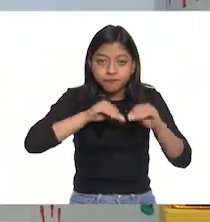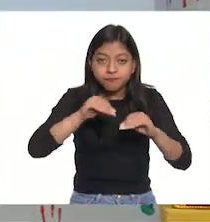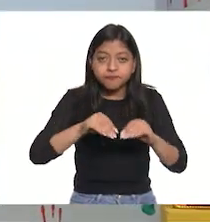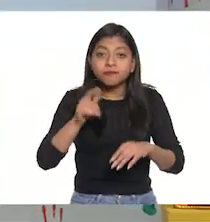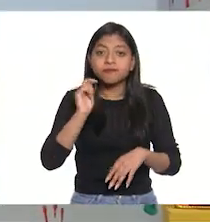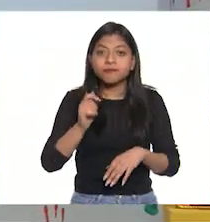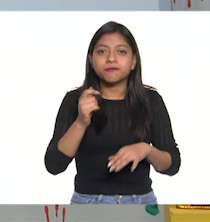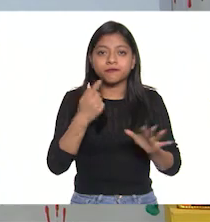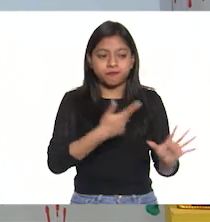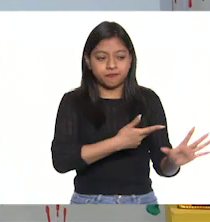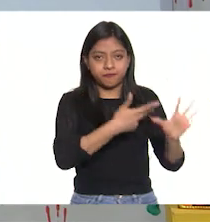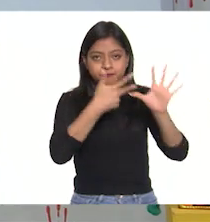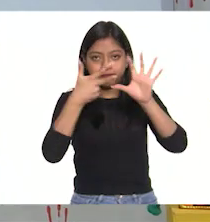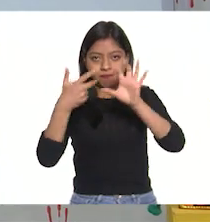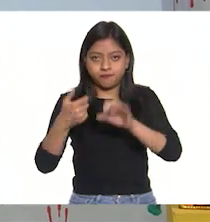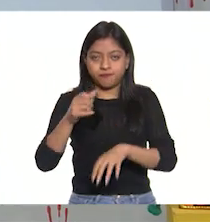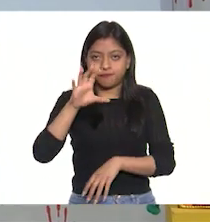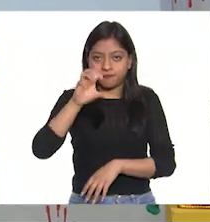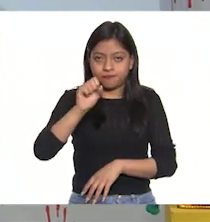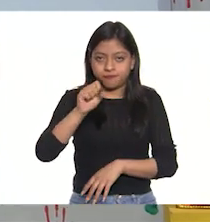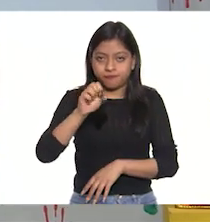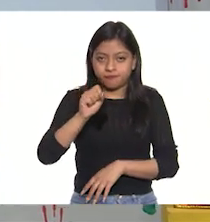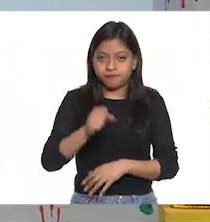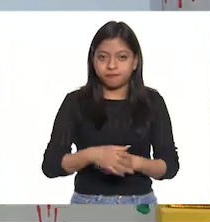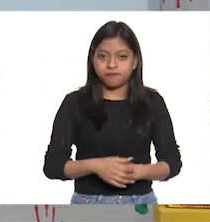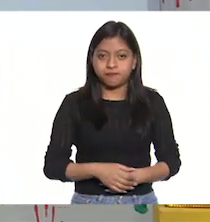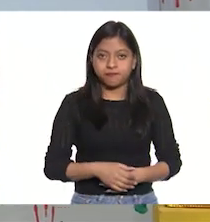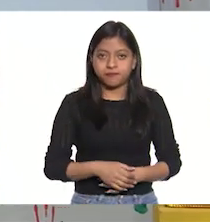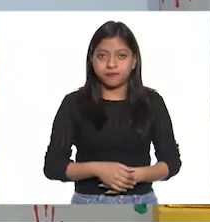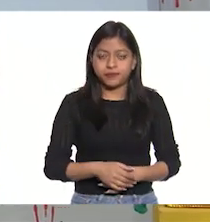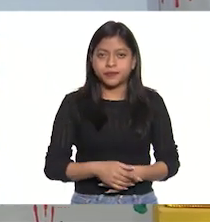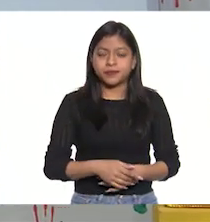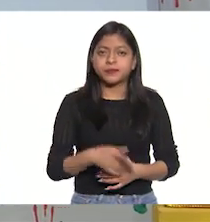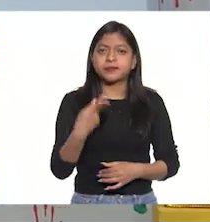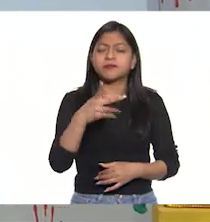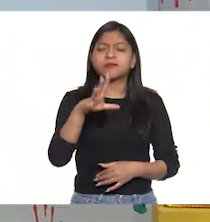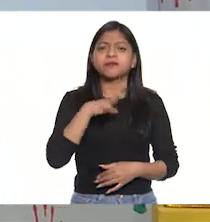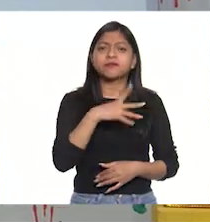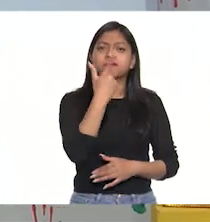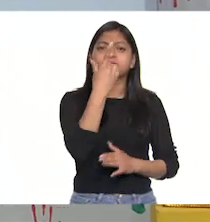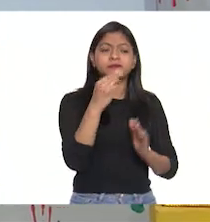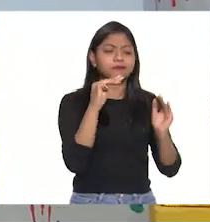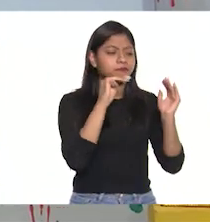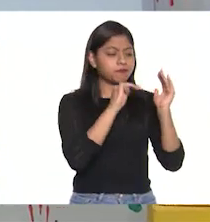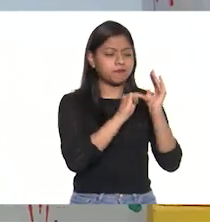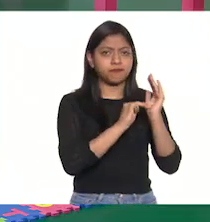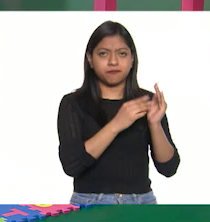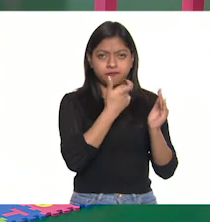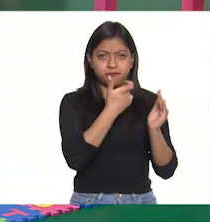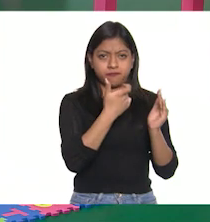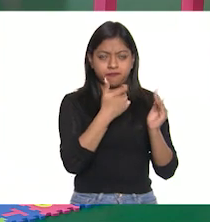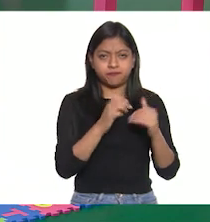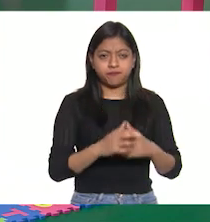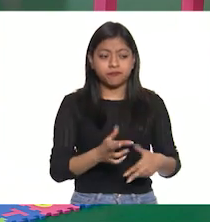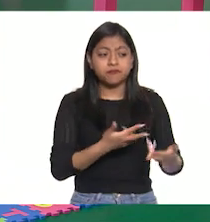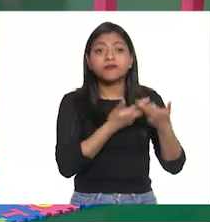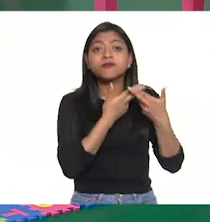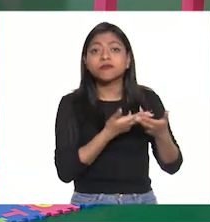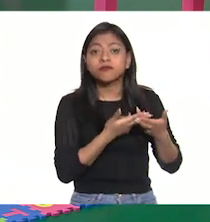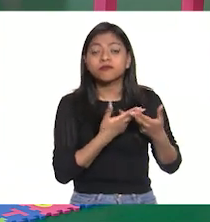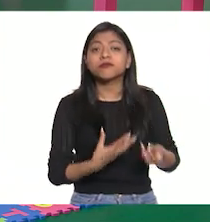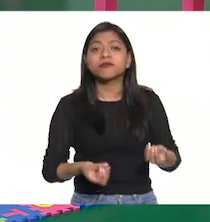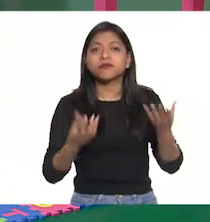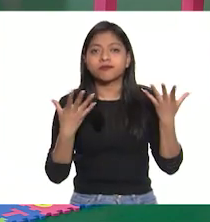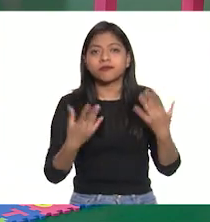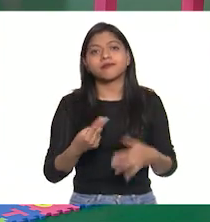860. 60. Muy bien. ¿Cómo sabes cuánto te va a cuánto te sobra de los 1,000 pesos? ¿Qué vas a hacer? Pues tengo